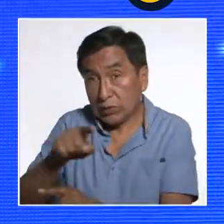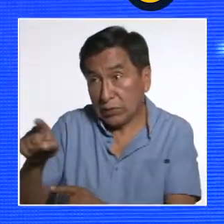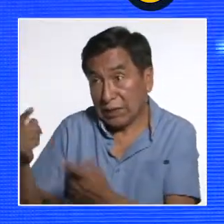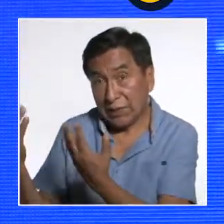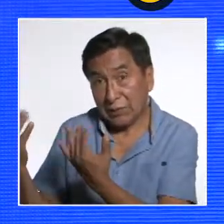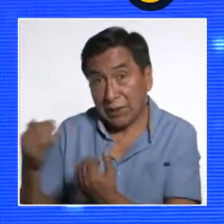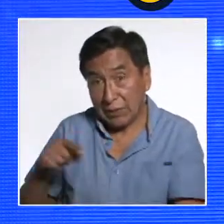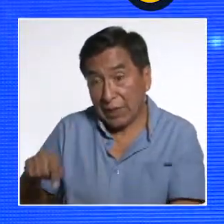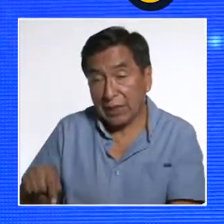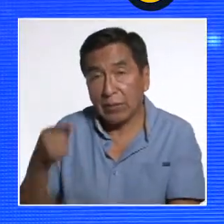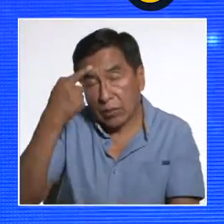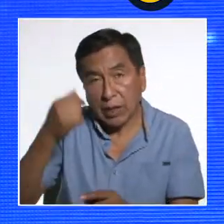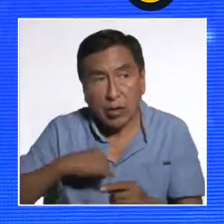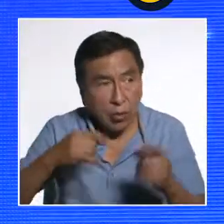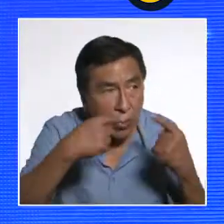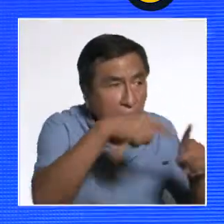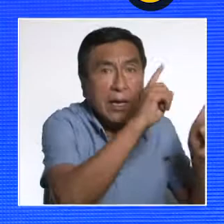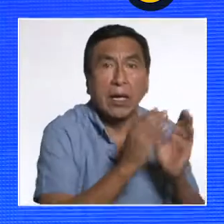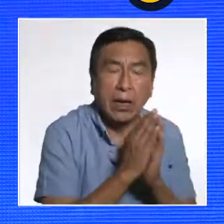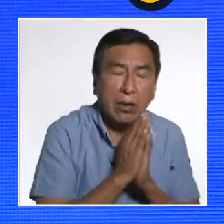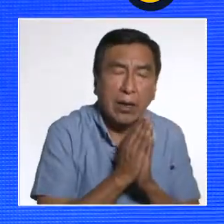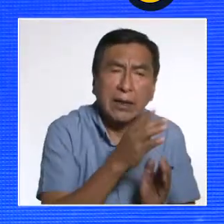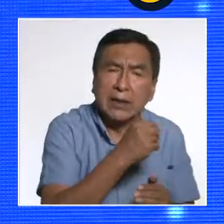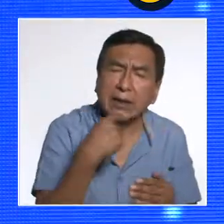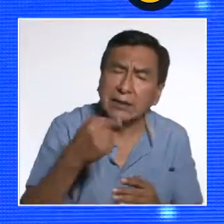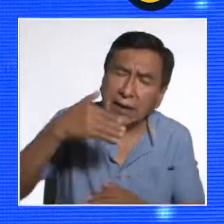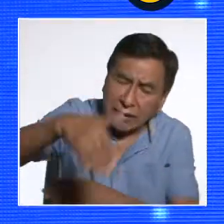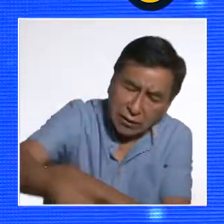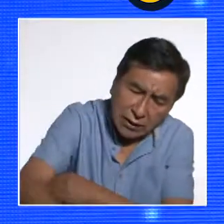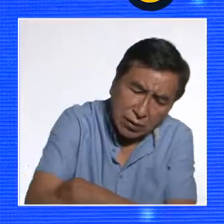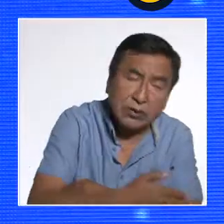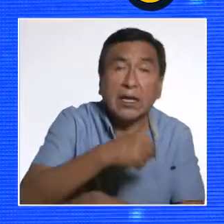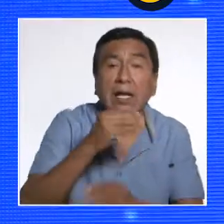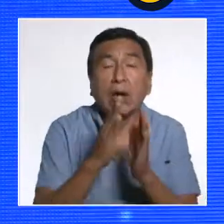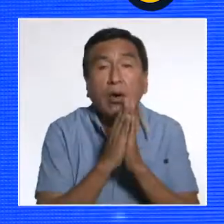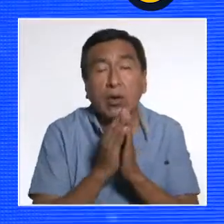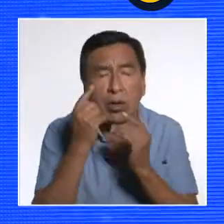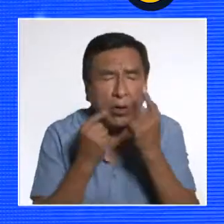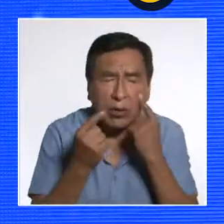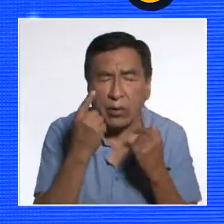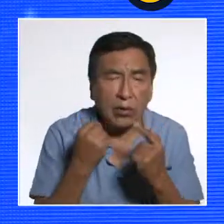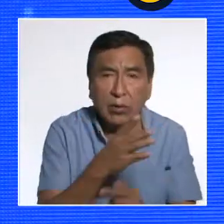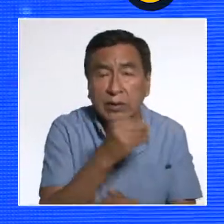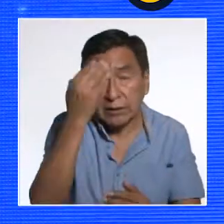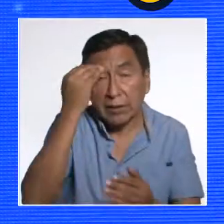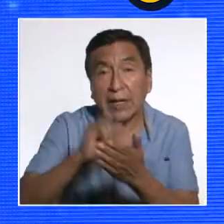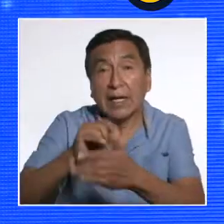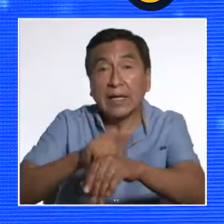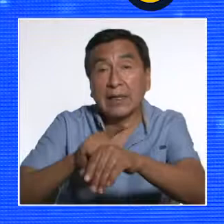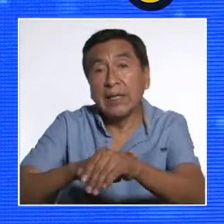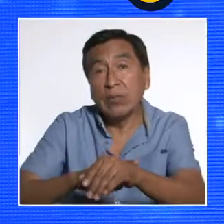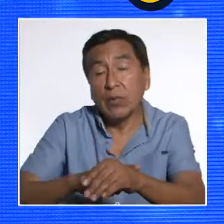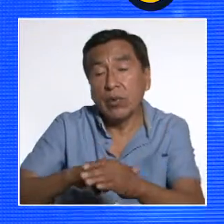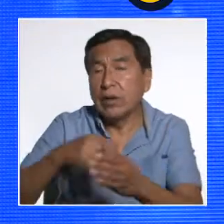a orar. Dice que esa noche Él lloró. Esa noche Él sabía que el tiempo del